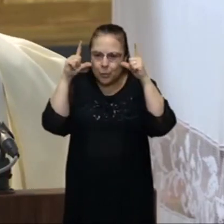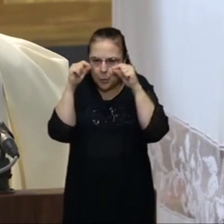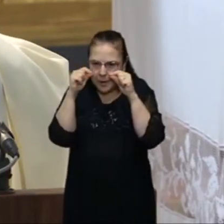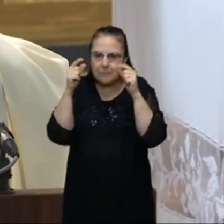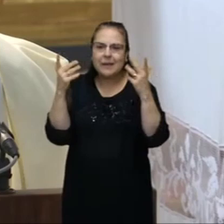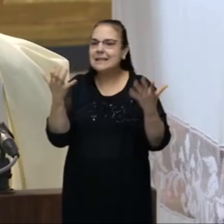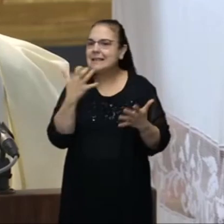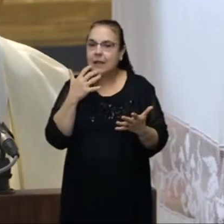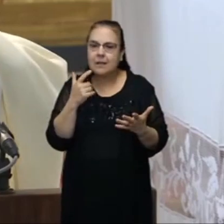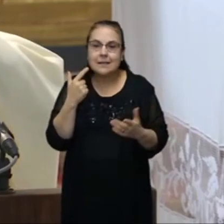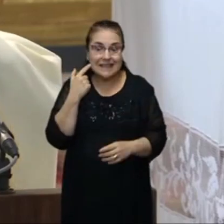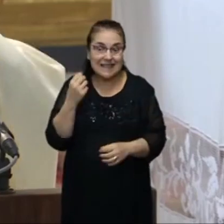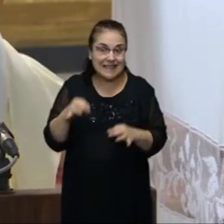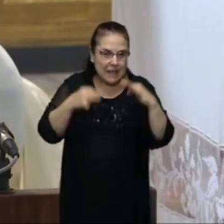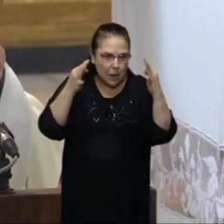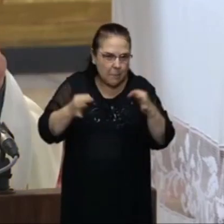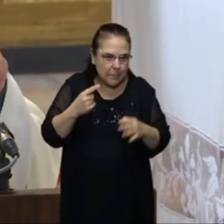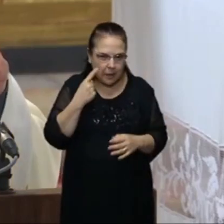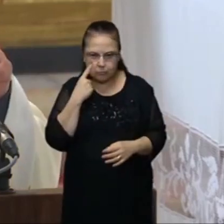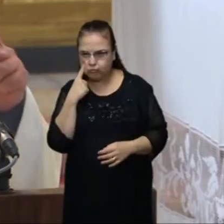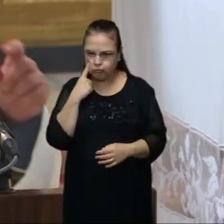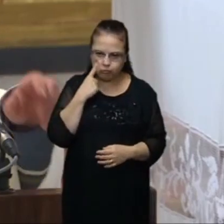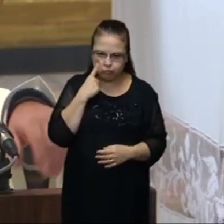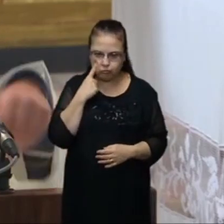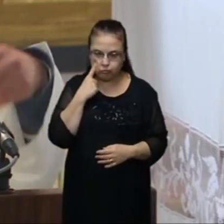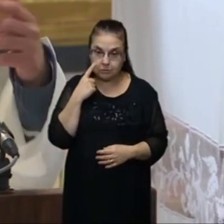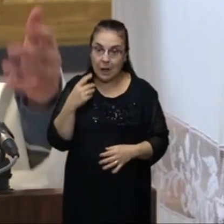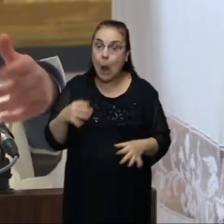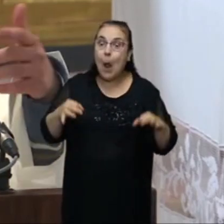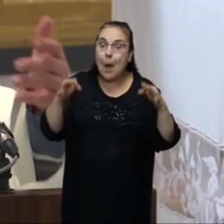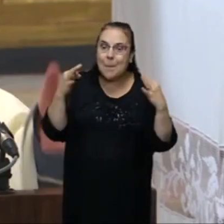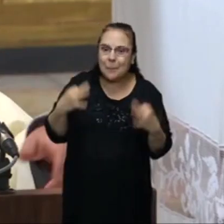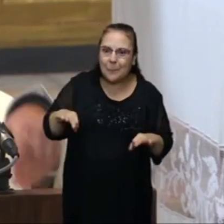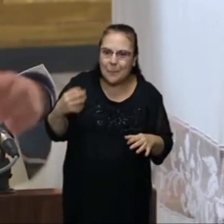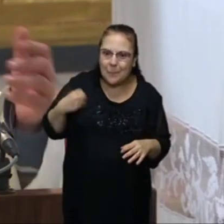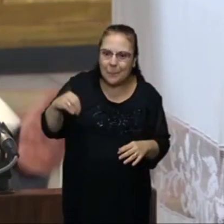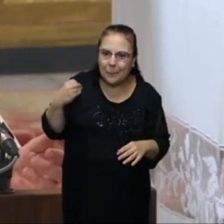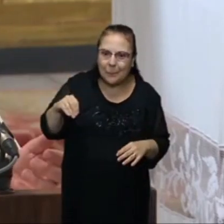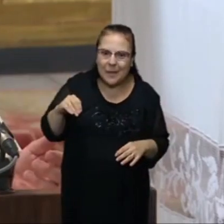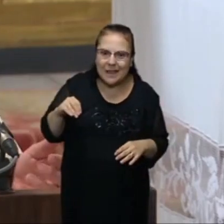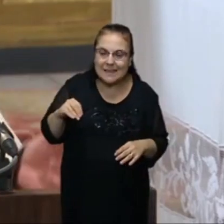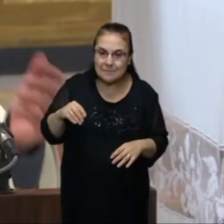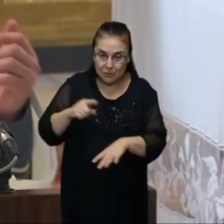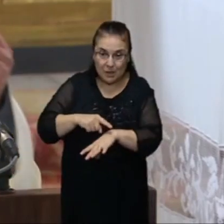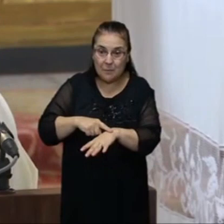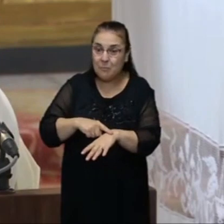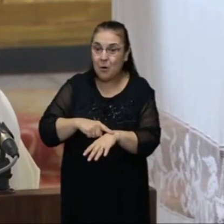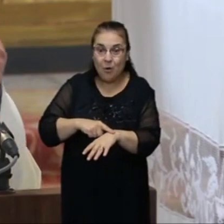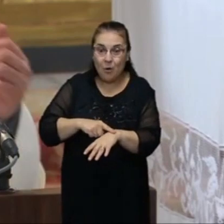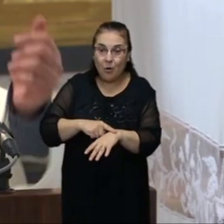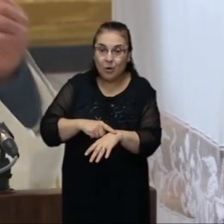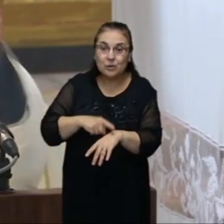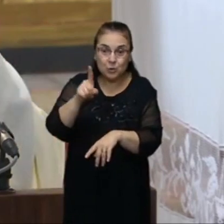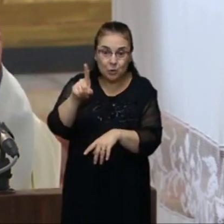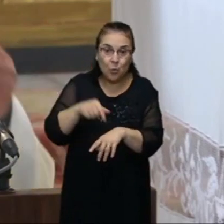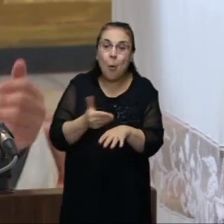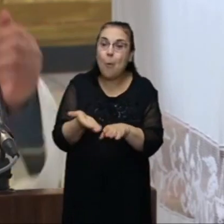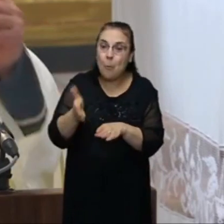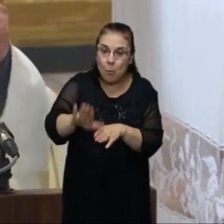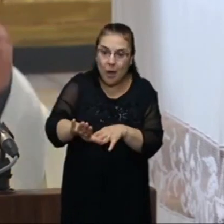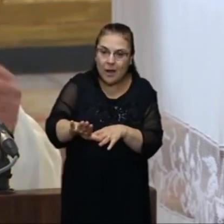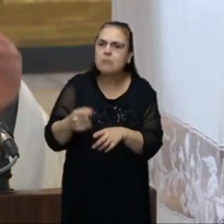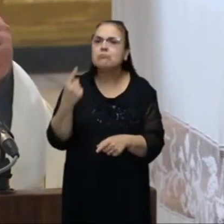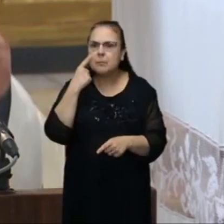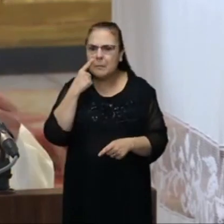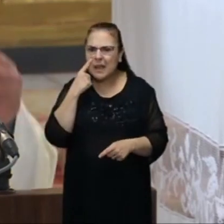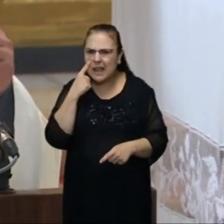vigilando. Y al mismo tiempo, cuando tienes el tránsito hacia Él en la muerte, no te abandona, vigila más para que